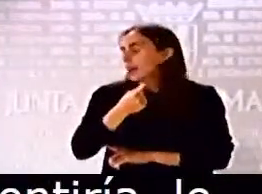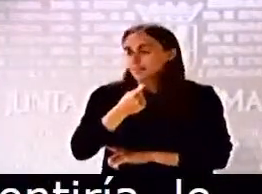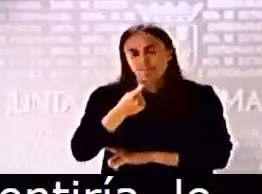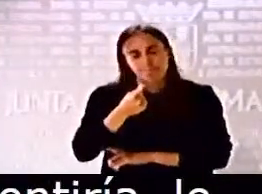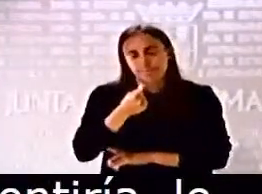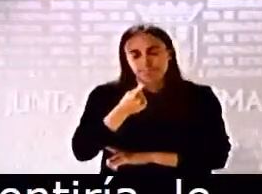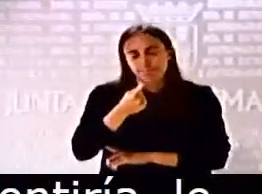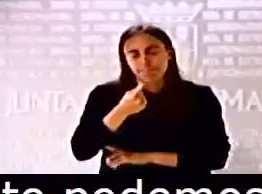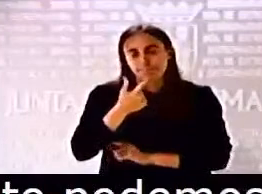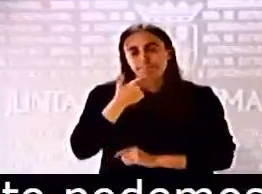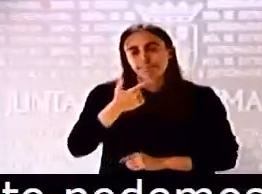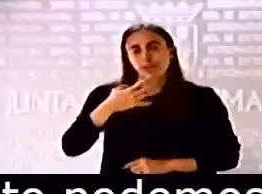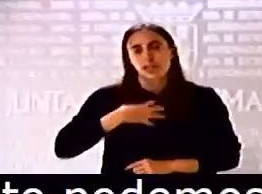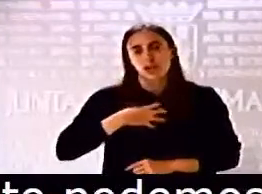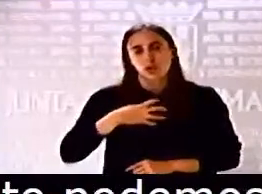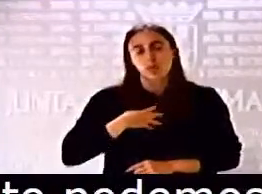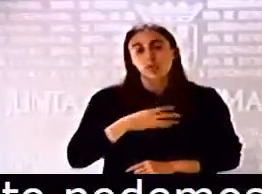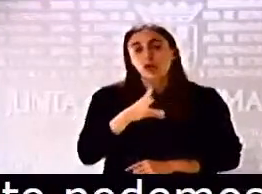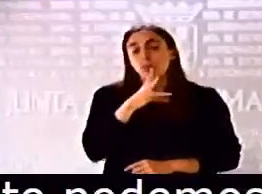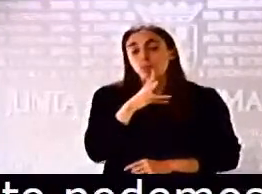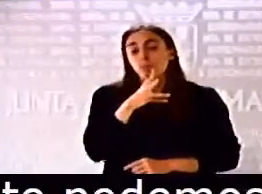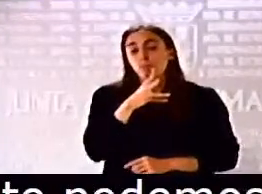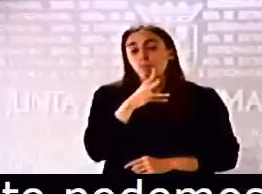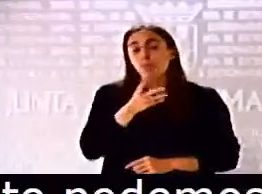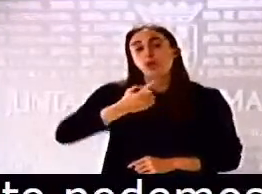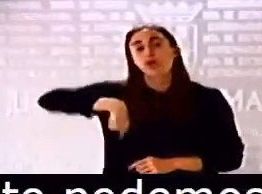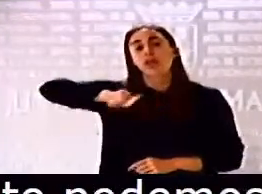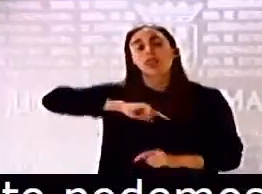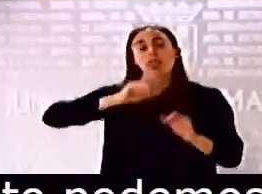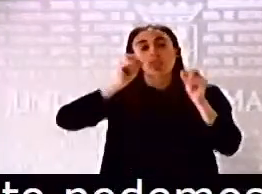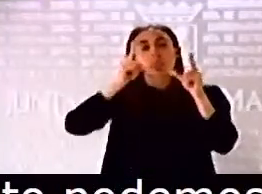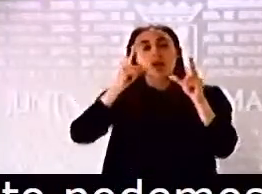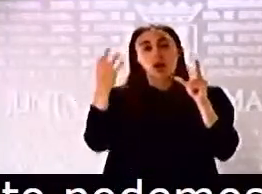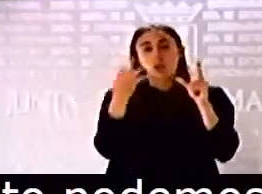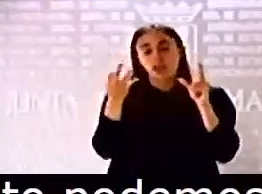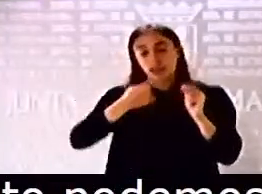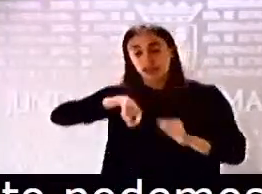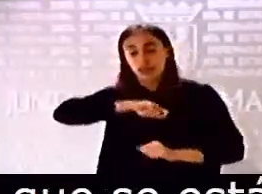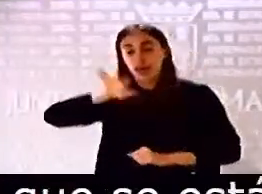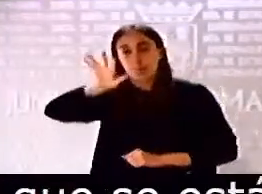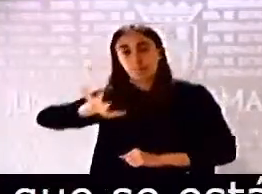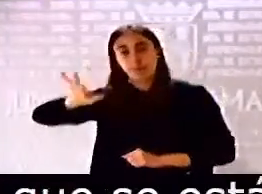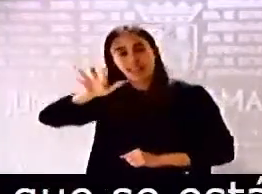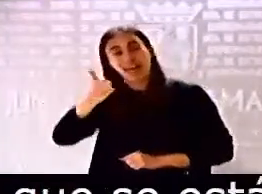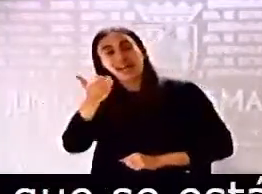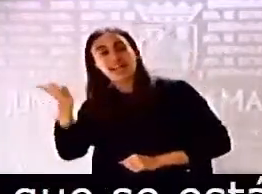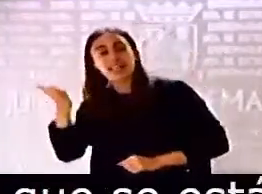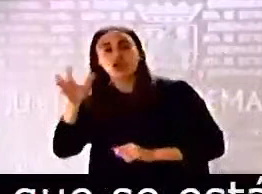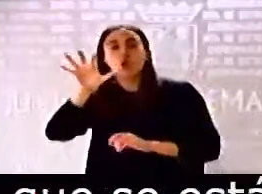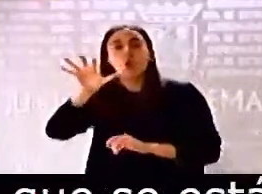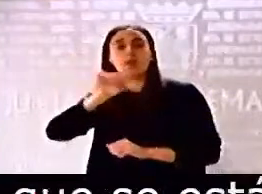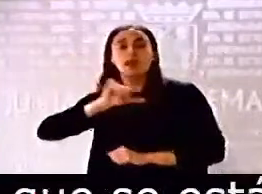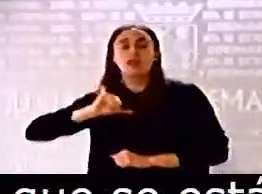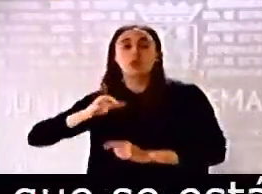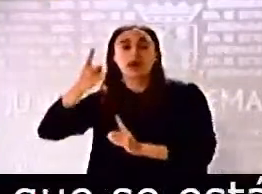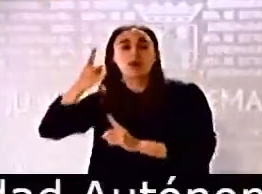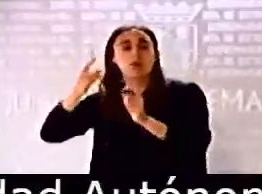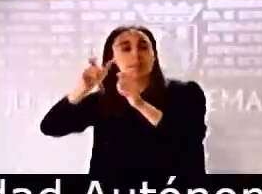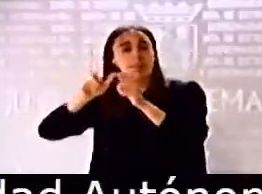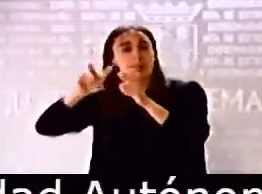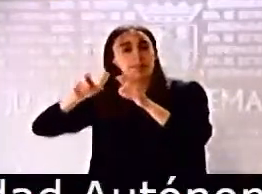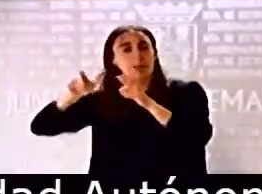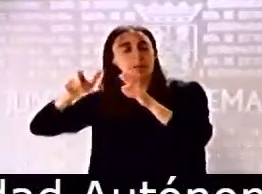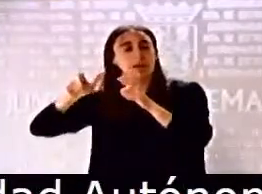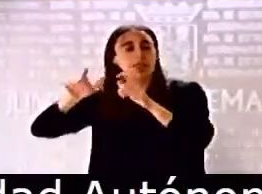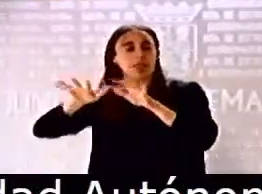puesto que lo que se está viendo en el resto del país son comunidades autónomas que crecen lentamente, comunidades autónomas que